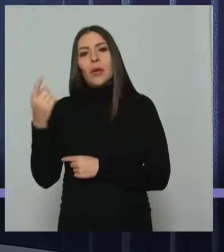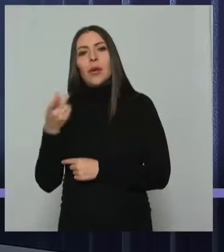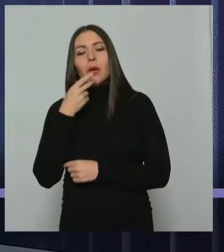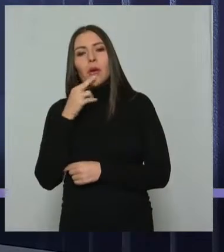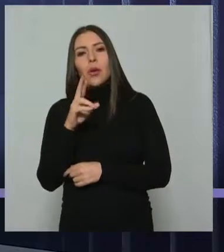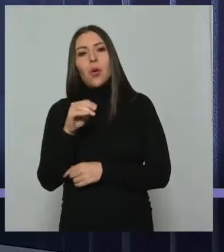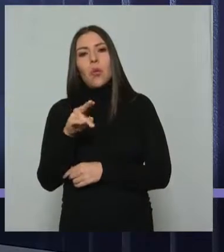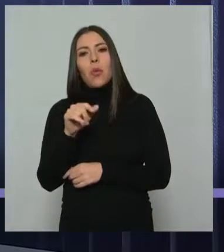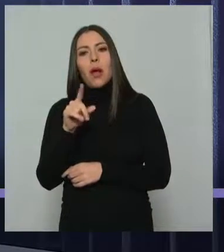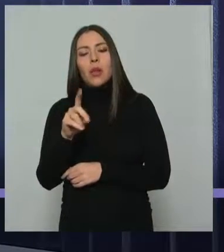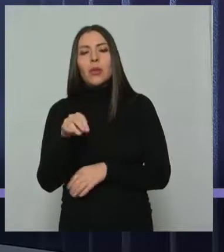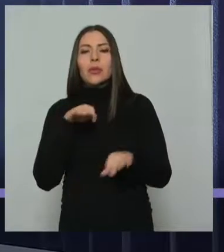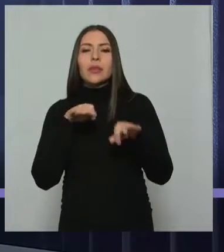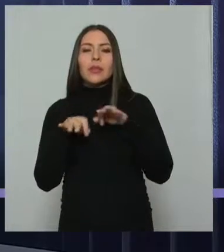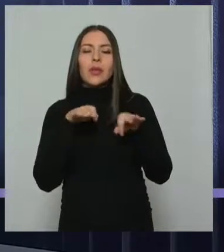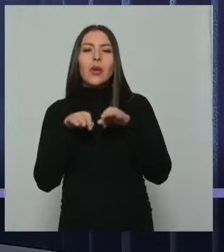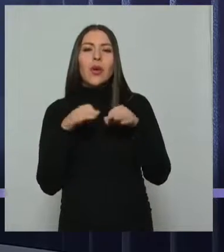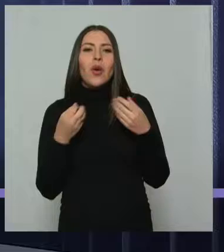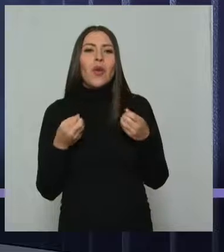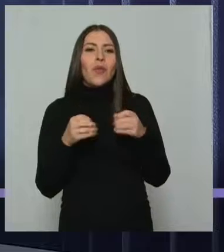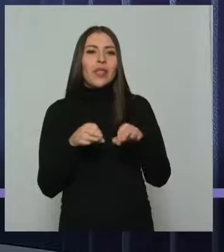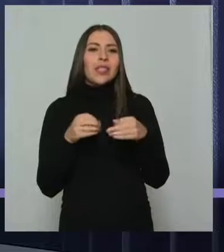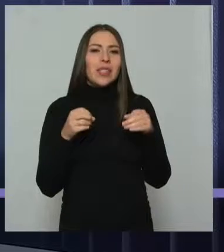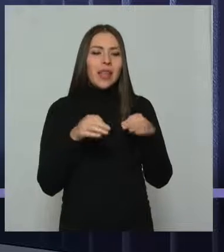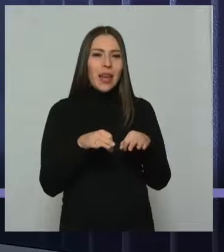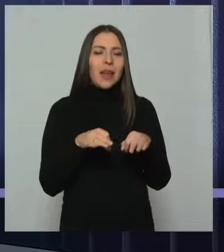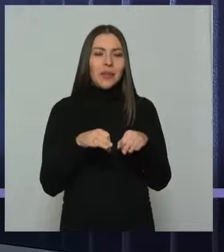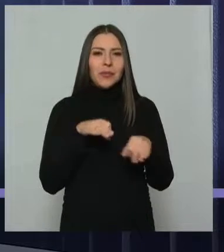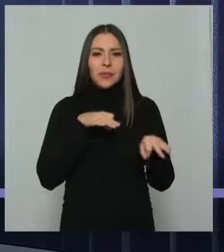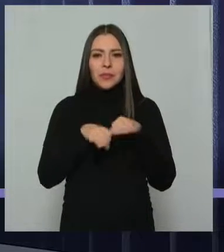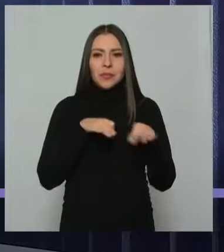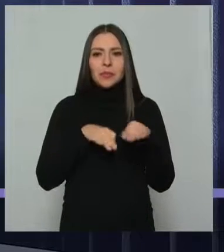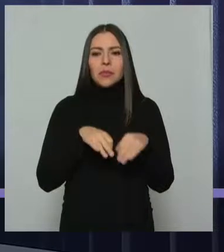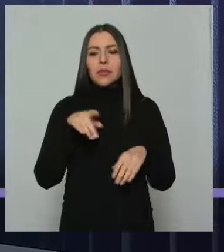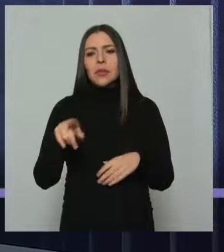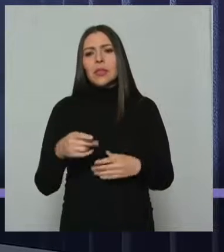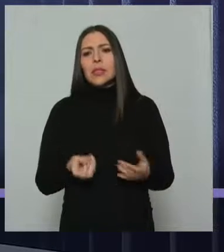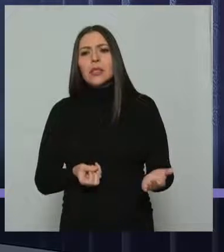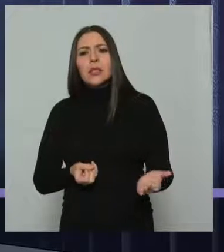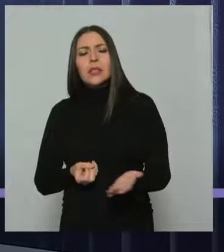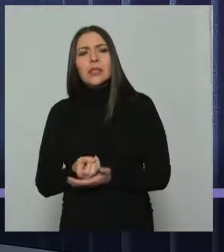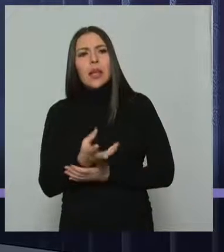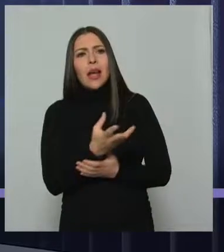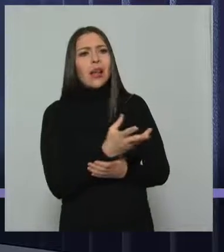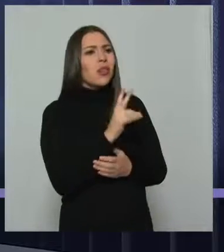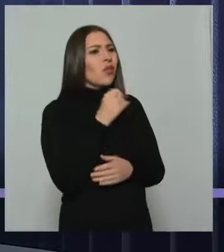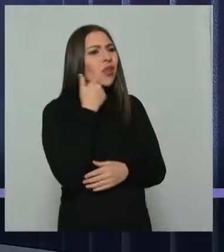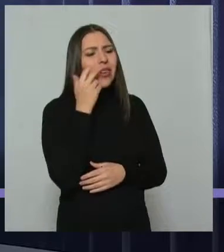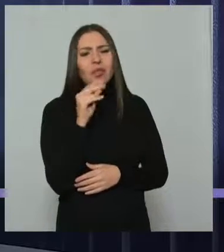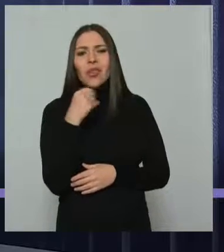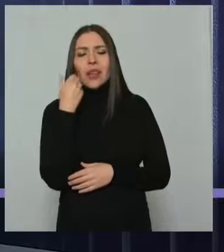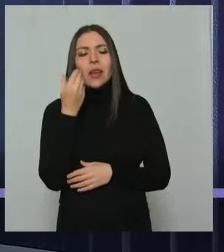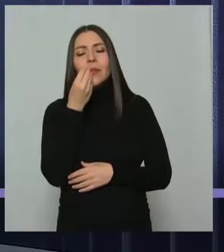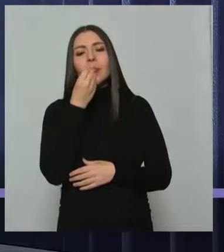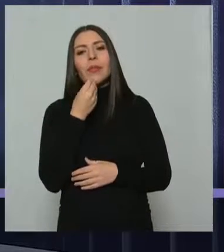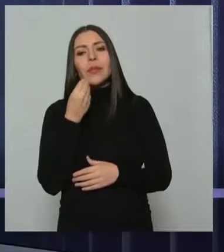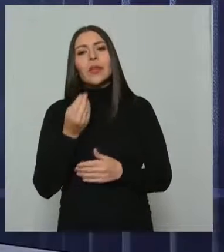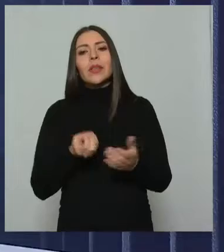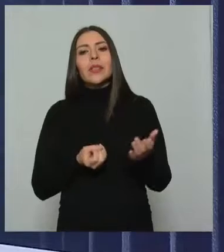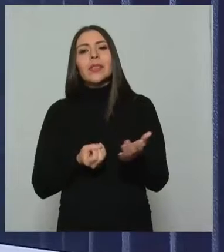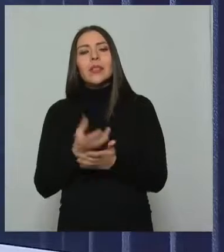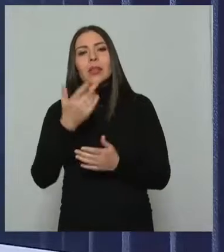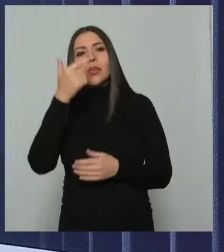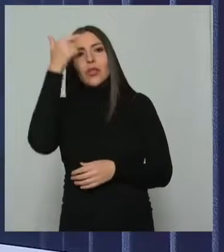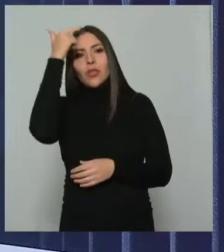un godín como se dice. Godín, sí. Que sale en contra de su voluntad a conocer la vida nocturna de la zona rosa, donde encuentra